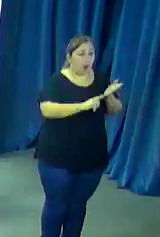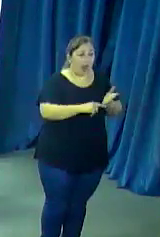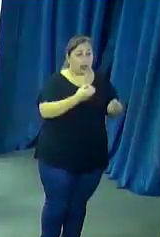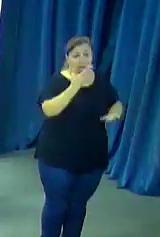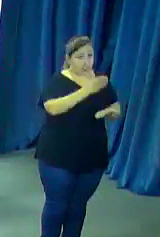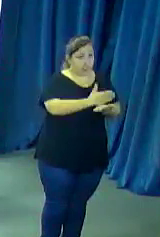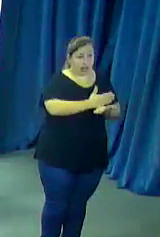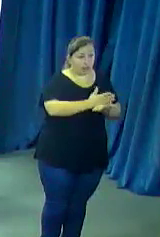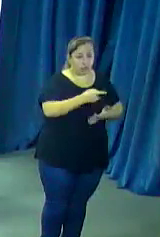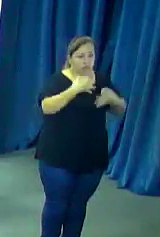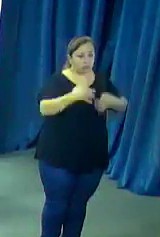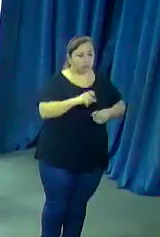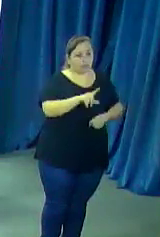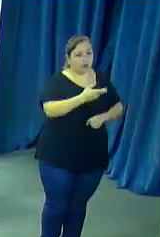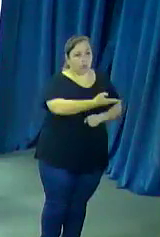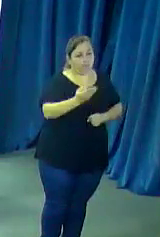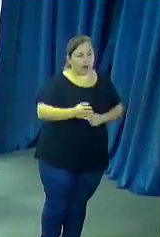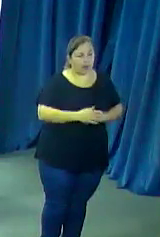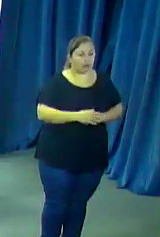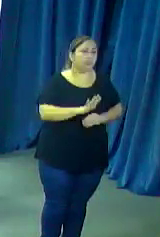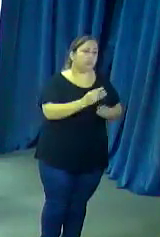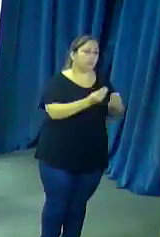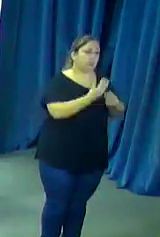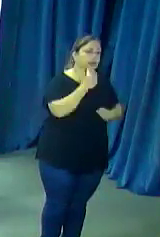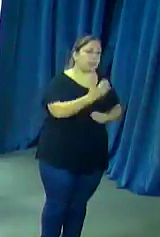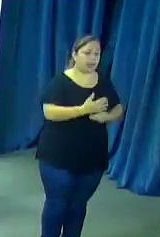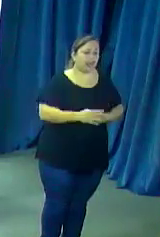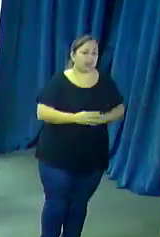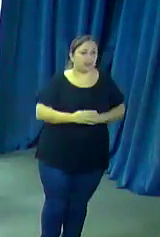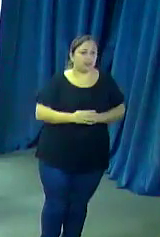humano autónomo? Gracias. Buenísimo, muchas gracias.